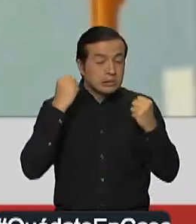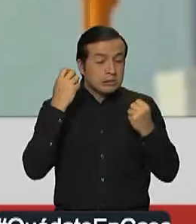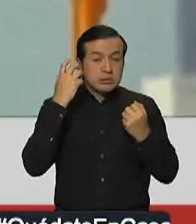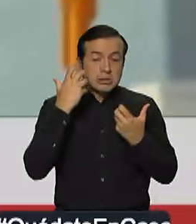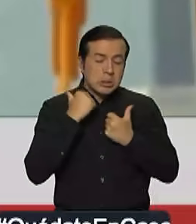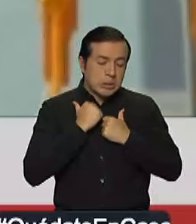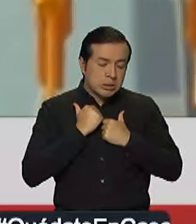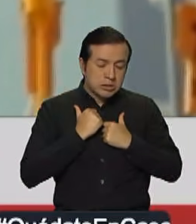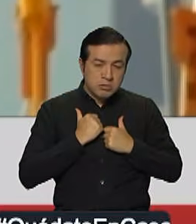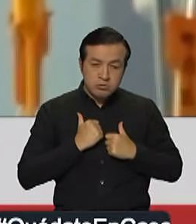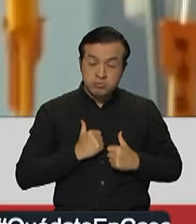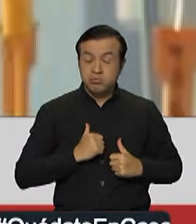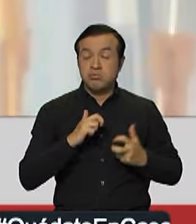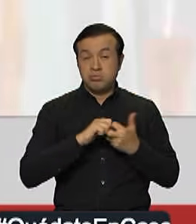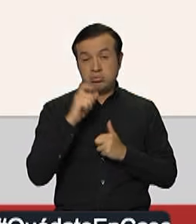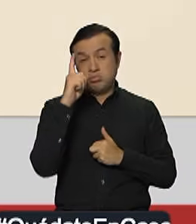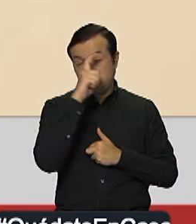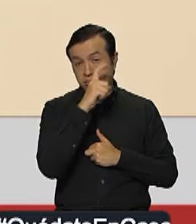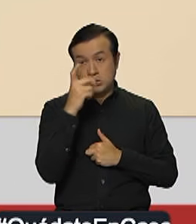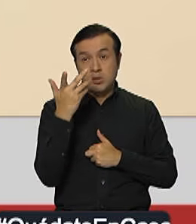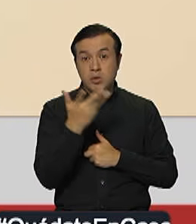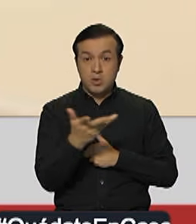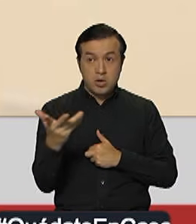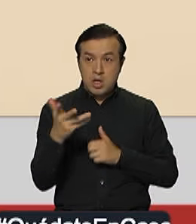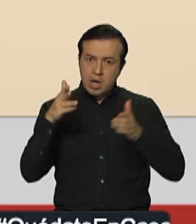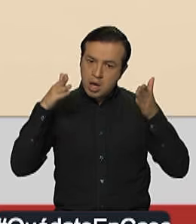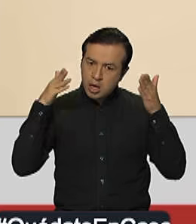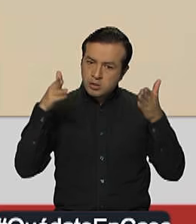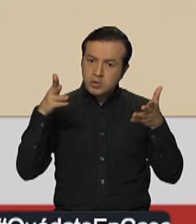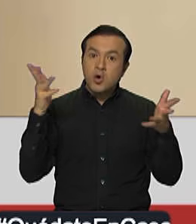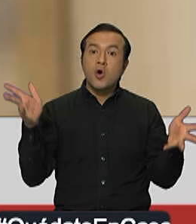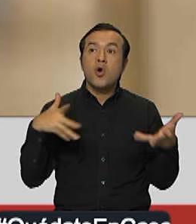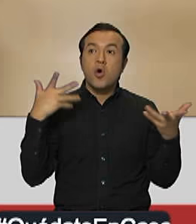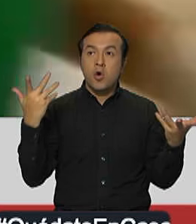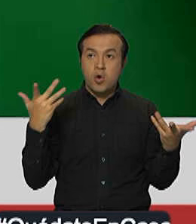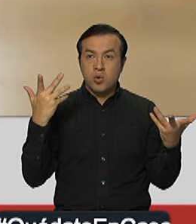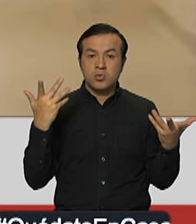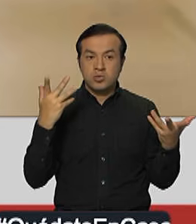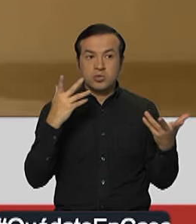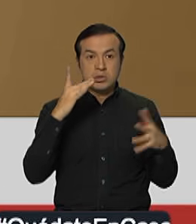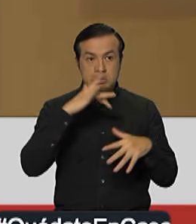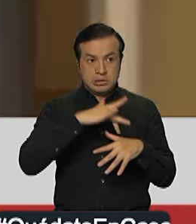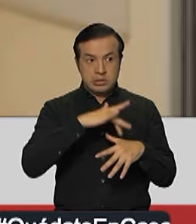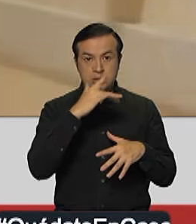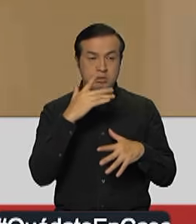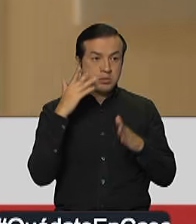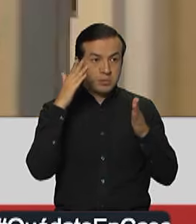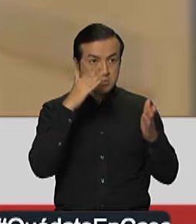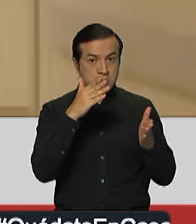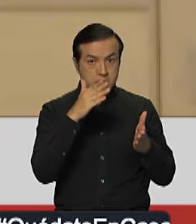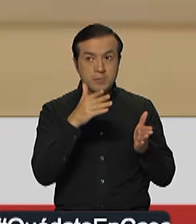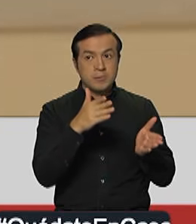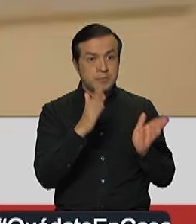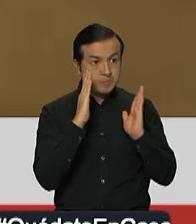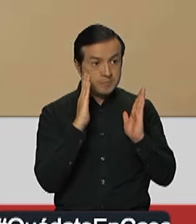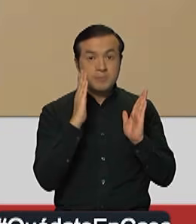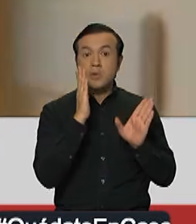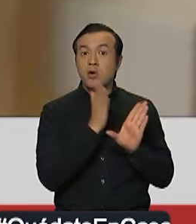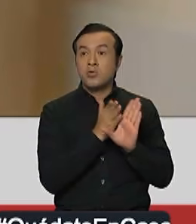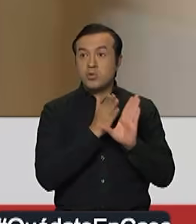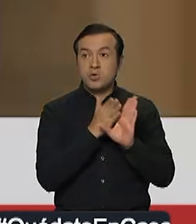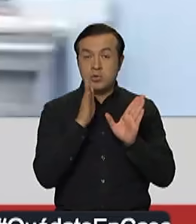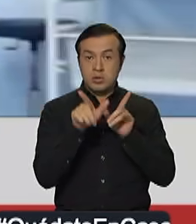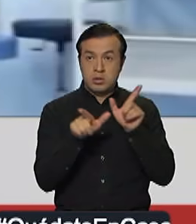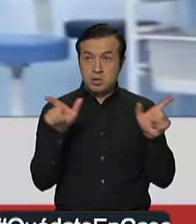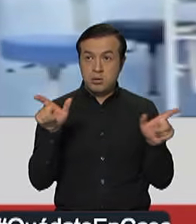afecta su salud y desempeño profesional. La atención es a través de interconsultas de medicina ocupacional. El servicio se extiende a